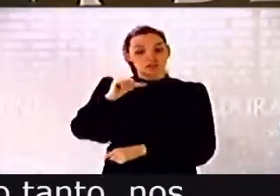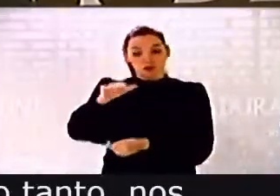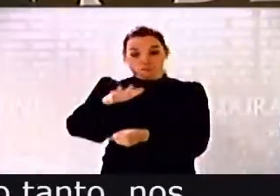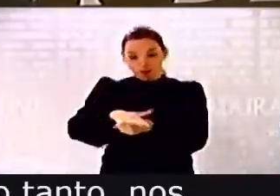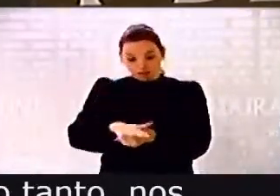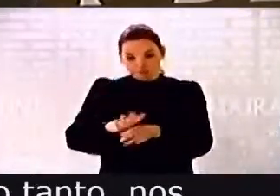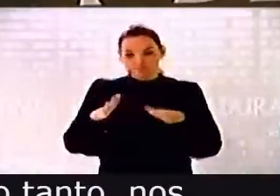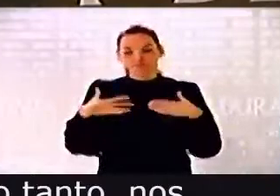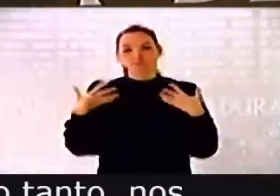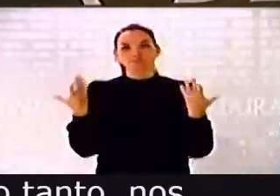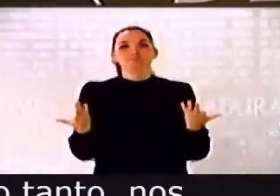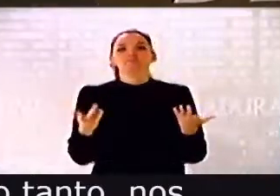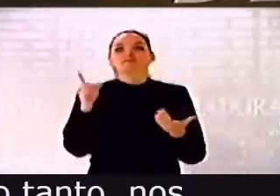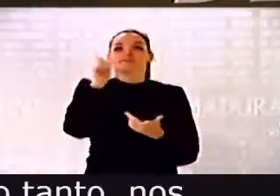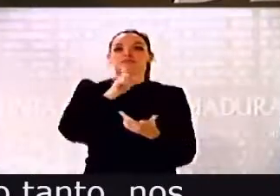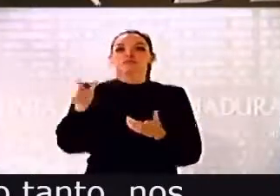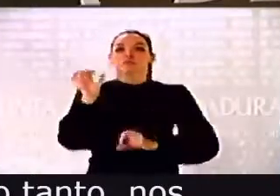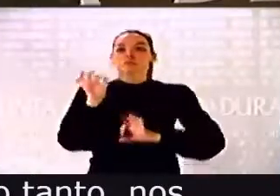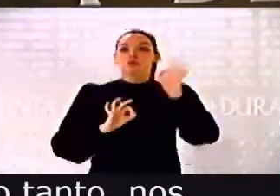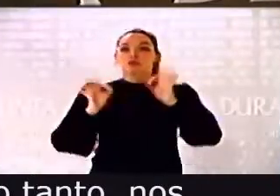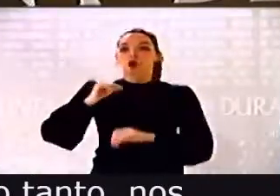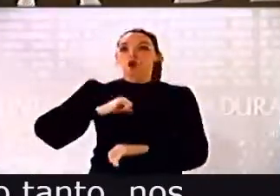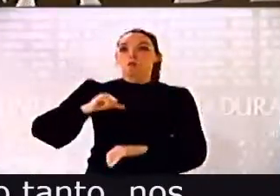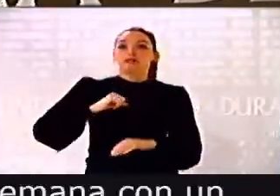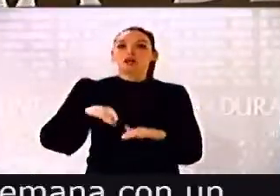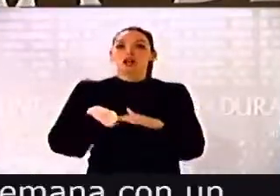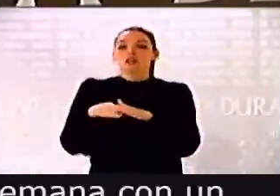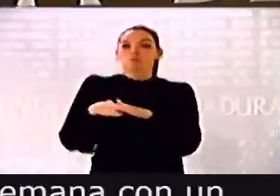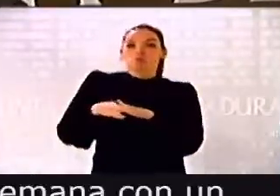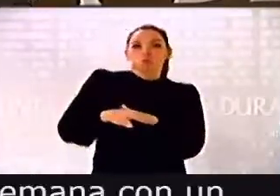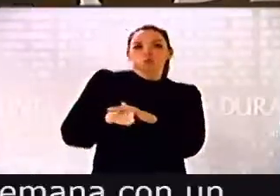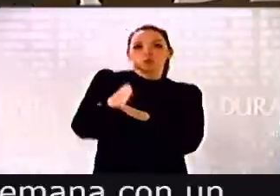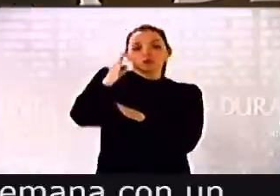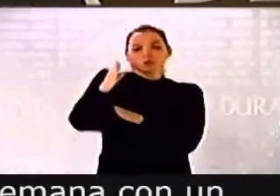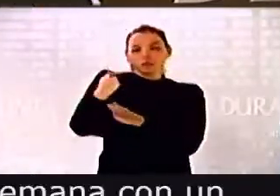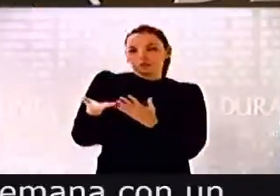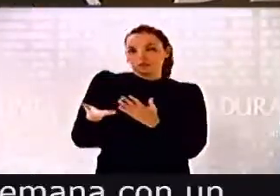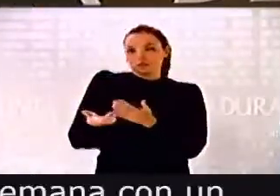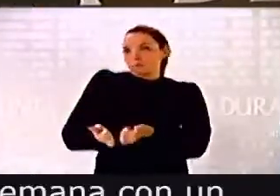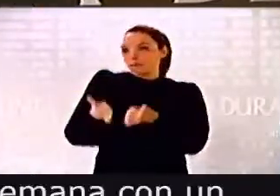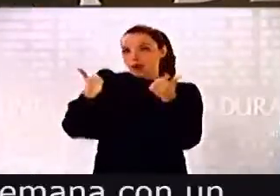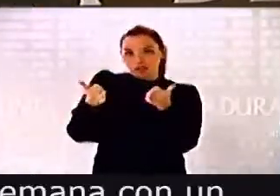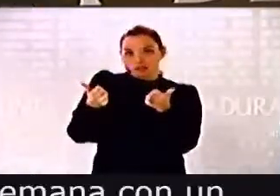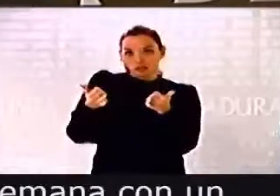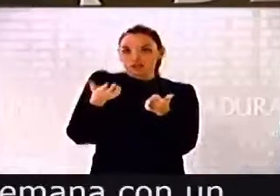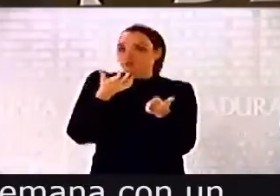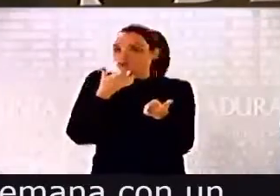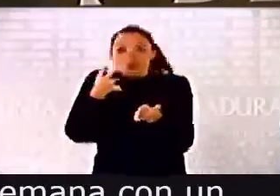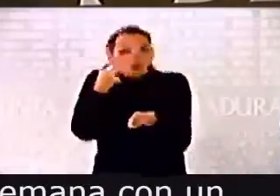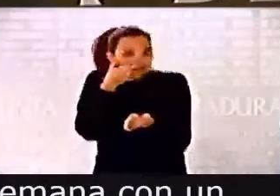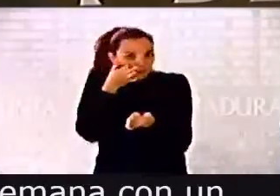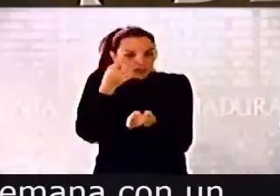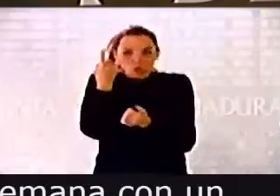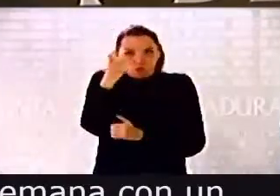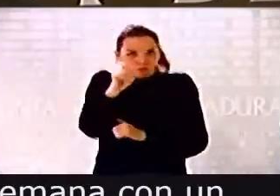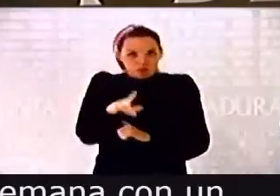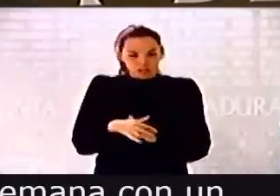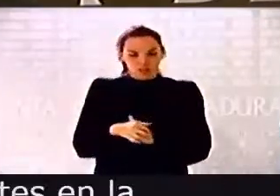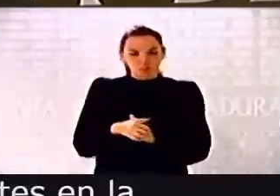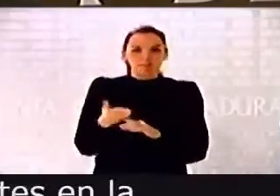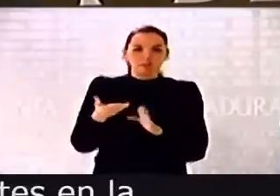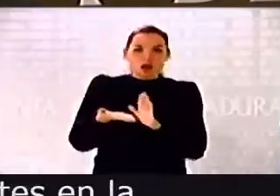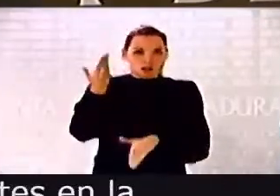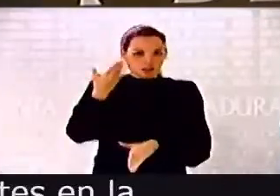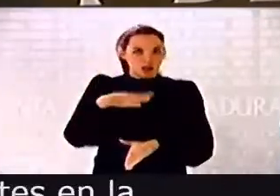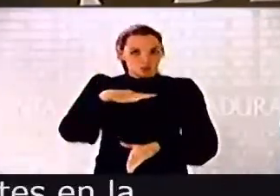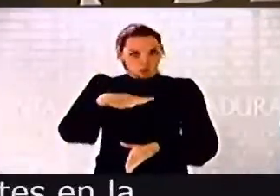un porcentaje de hospitalización superior al que necesitan clínicamente los pacientes en nuestra comunidad autónoma.